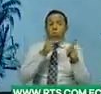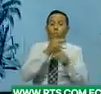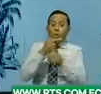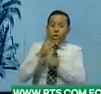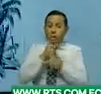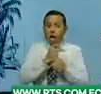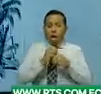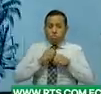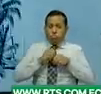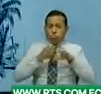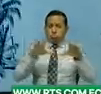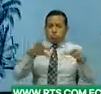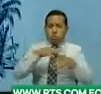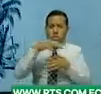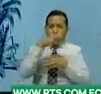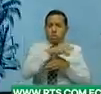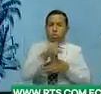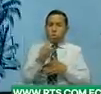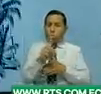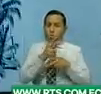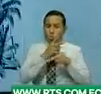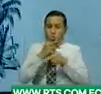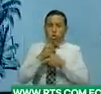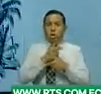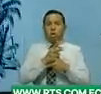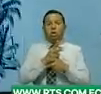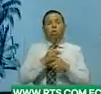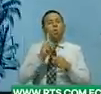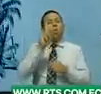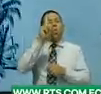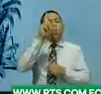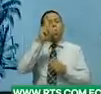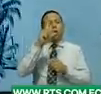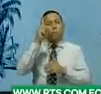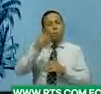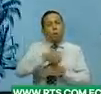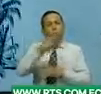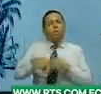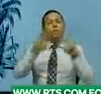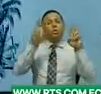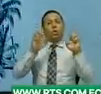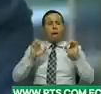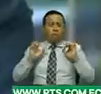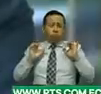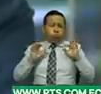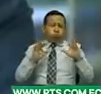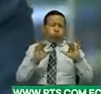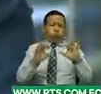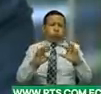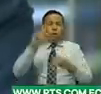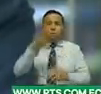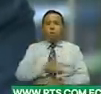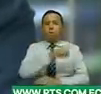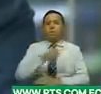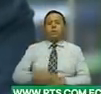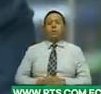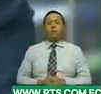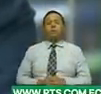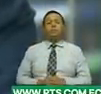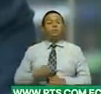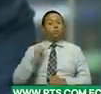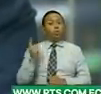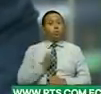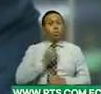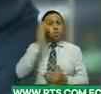disposición que continúa vigente a escala nacional es la prohibición de eventos públicos masivos. No podemos suspender el